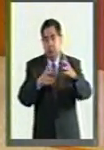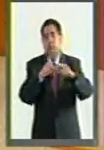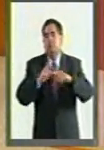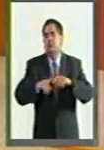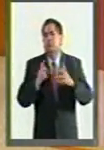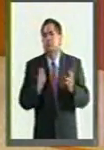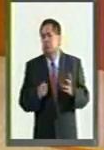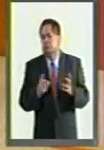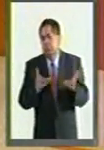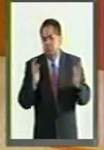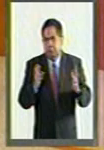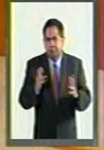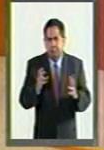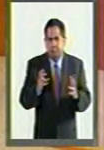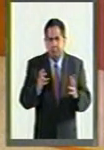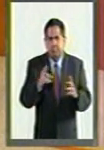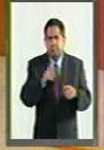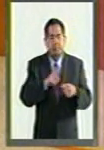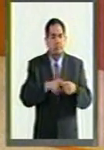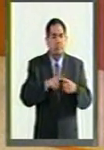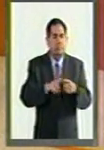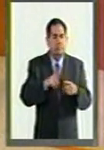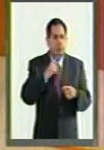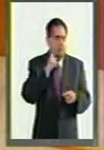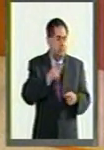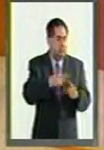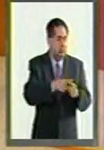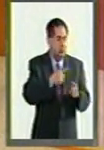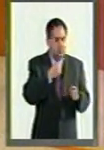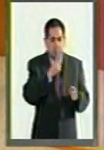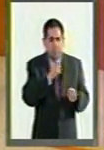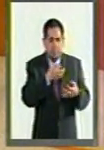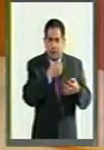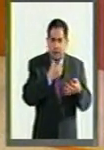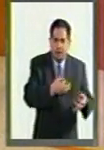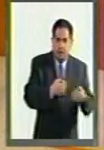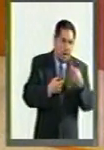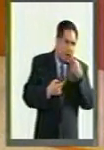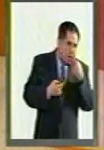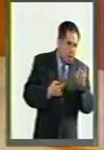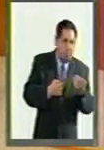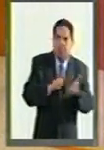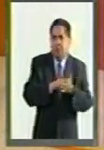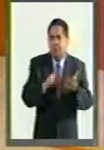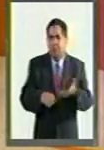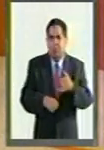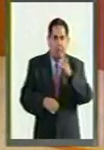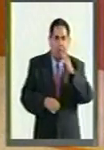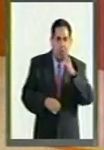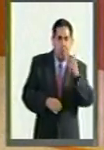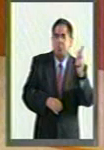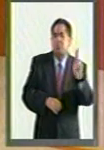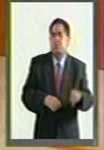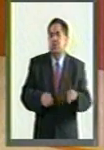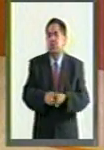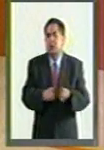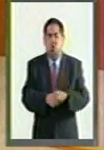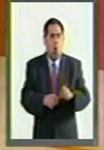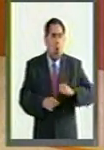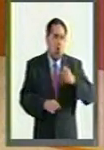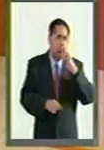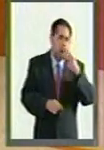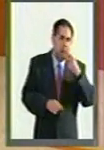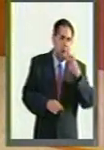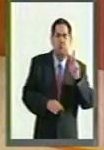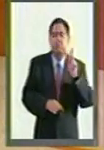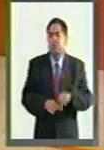tener como consecuencia el abuso, la adicción a el alcohol o al tabaquismo,